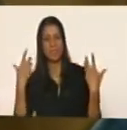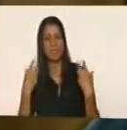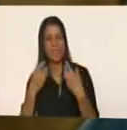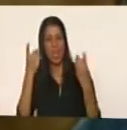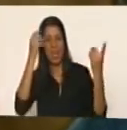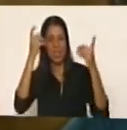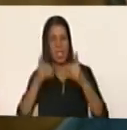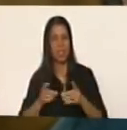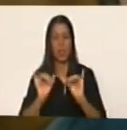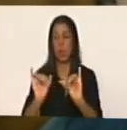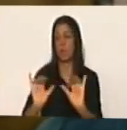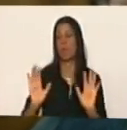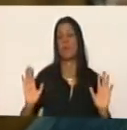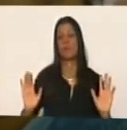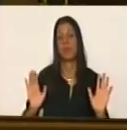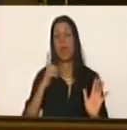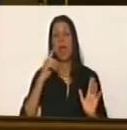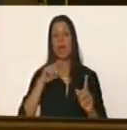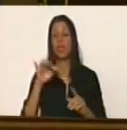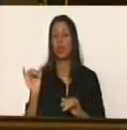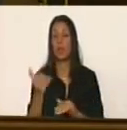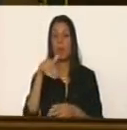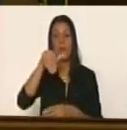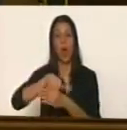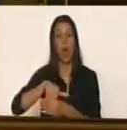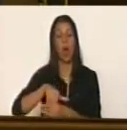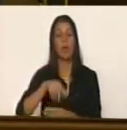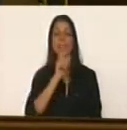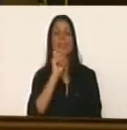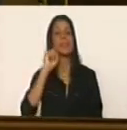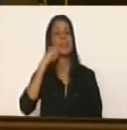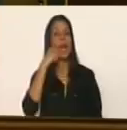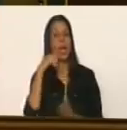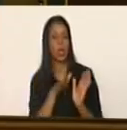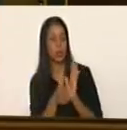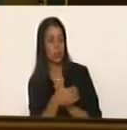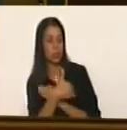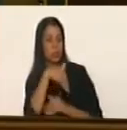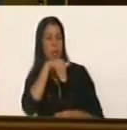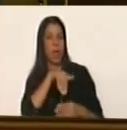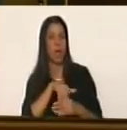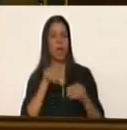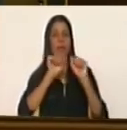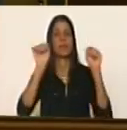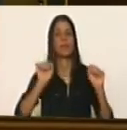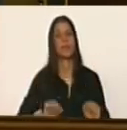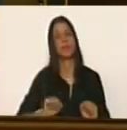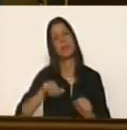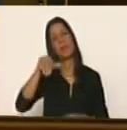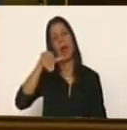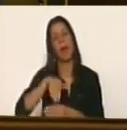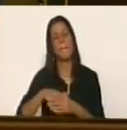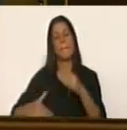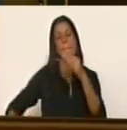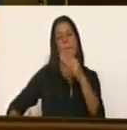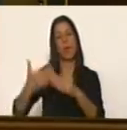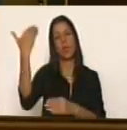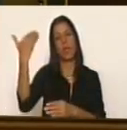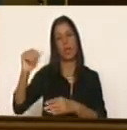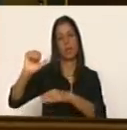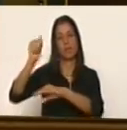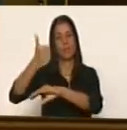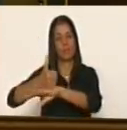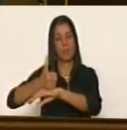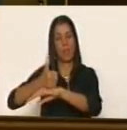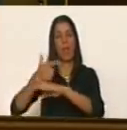libre ejercicio del sufragio universal, directo y secreto, a través de un sistema electoral moderno, dotado de todas